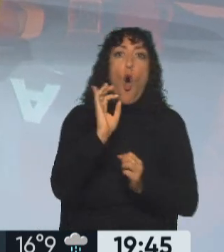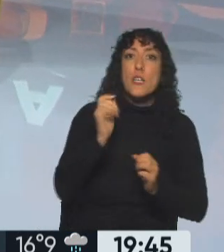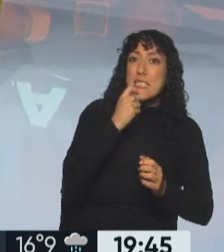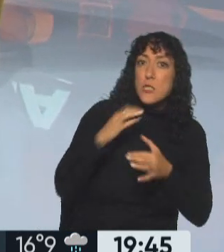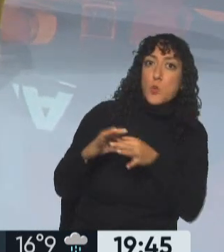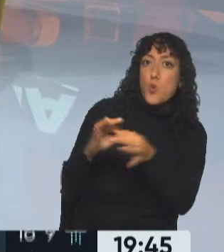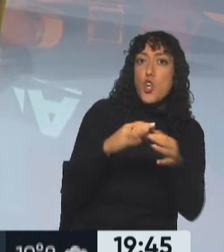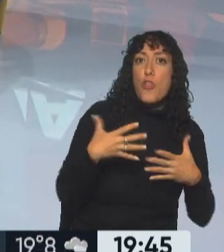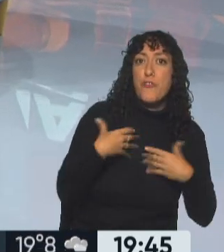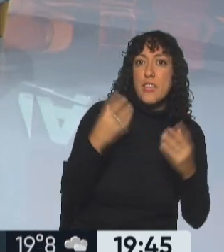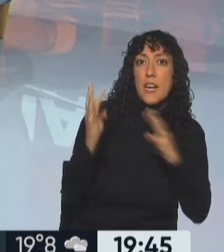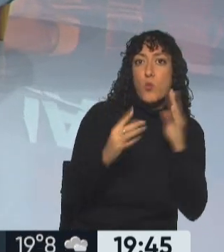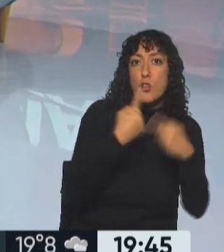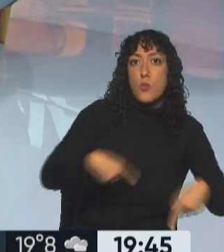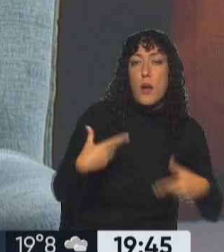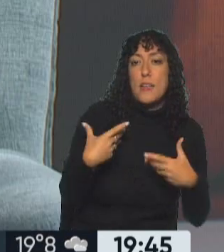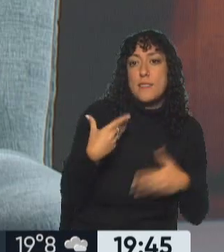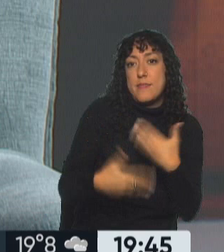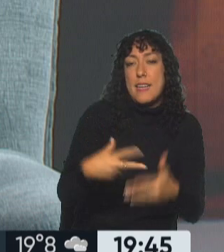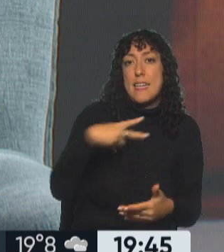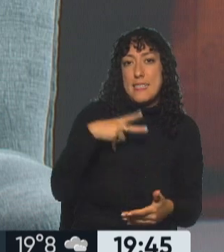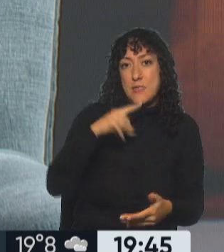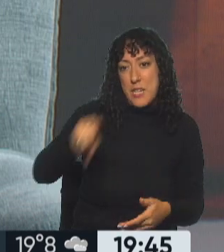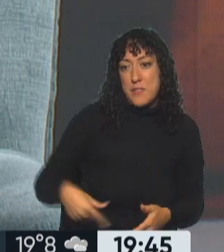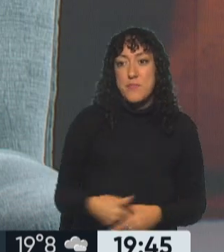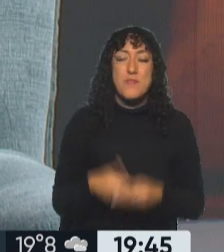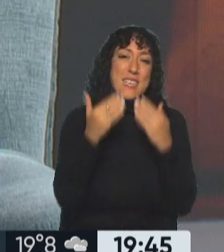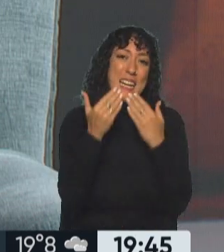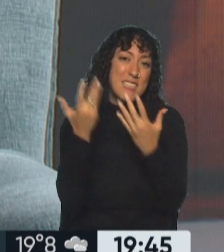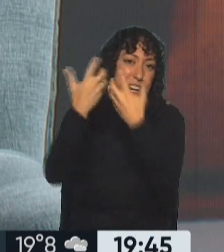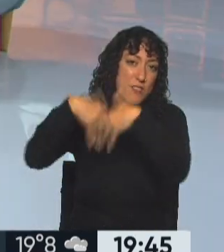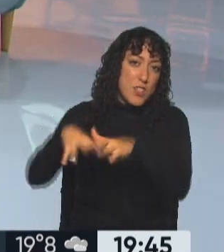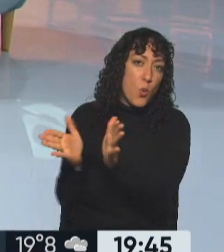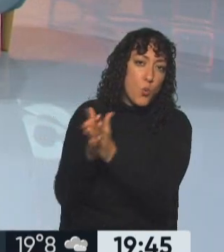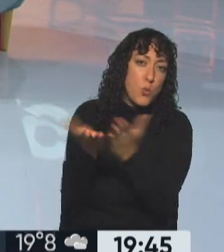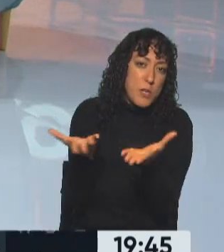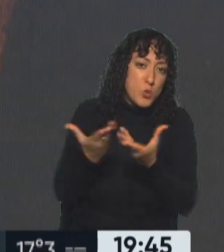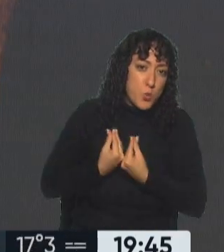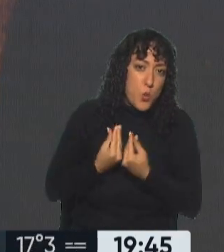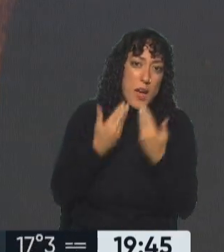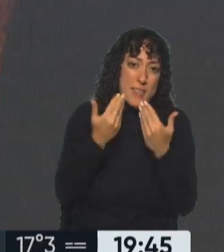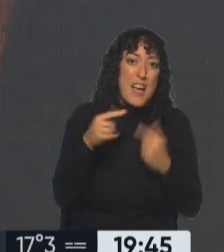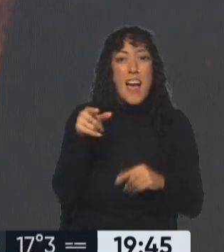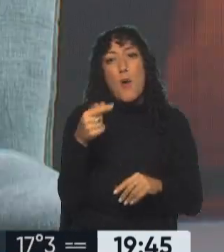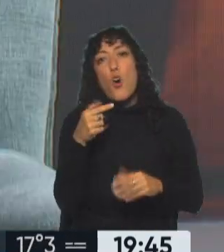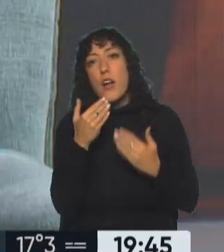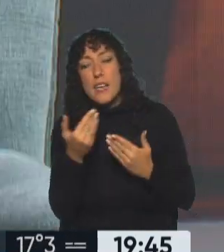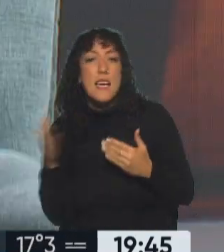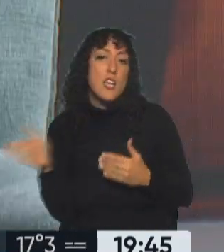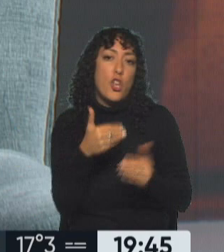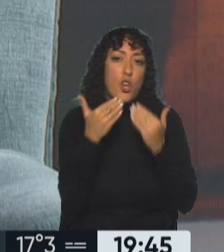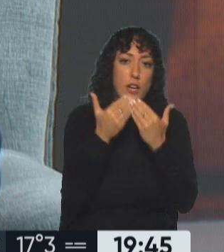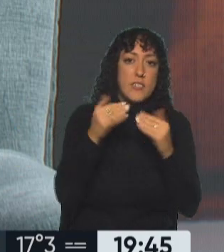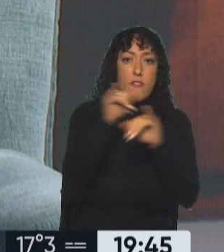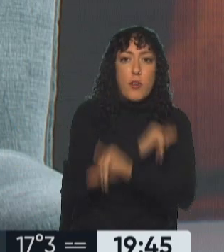juntamos y defendemos los recursos naturales. Te digo un montón de gracias, nos ayudás a pensar en voz alta. No, gracias a vos, gracias a todos. Mirá